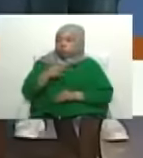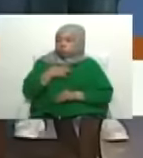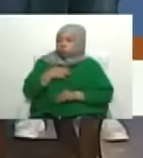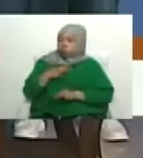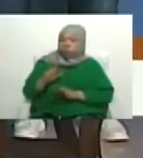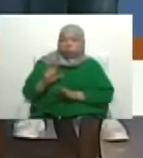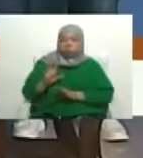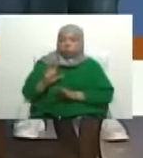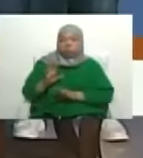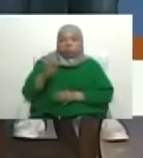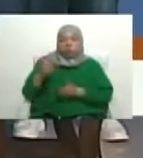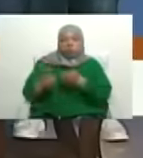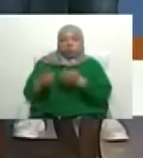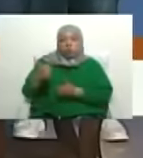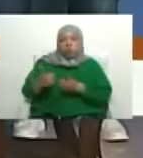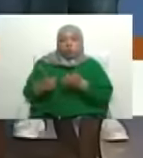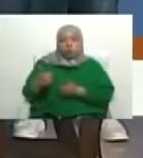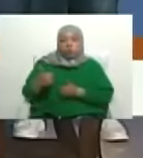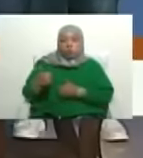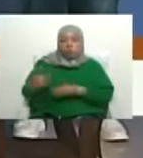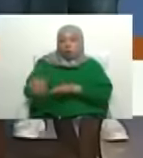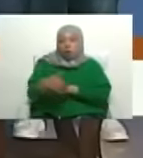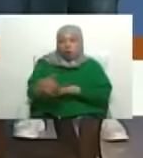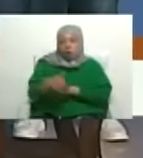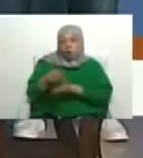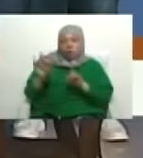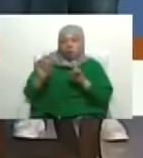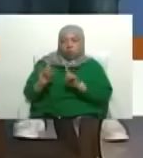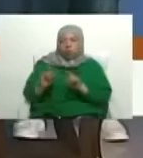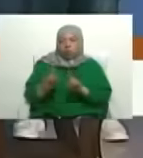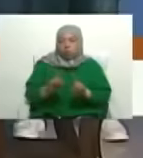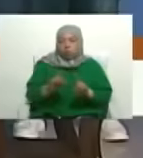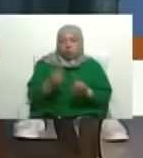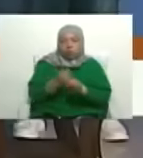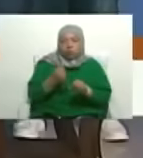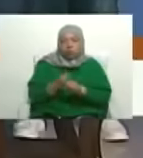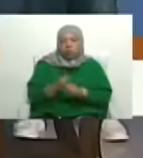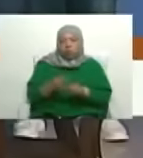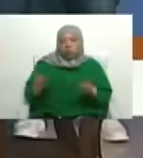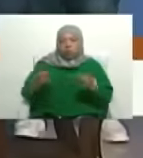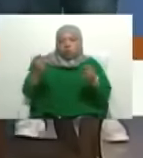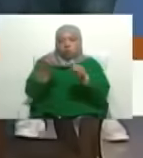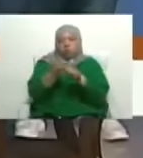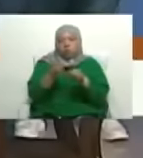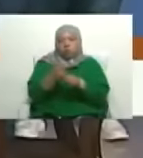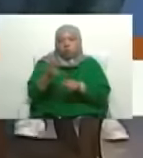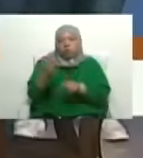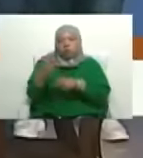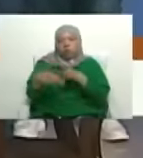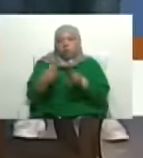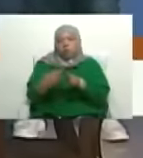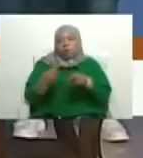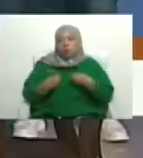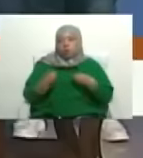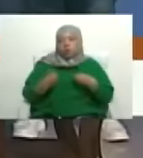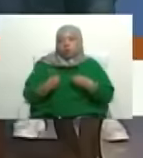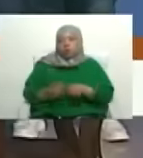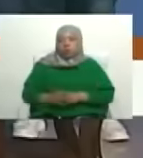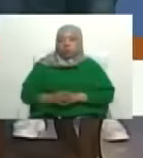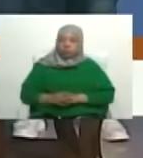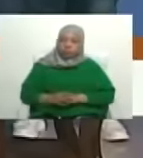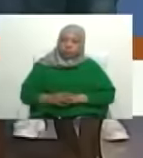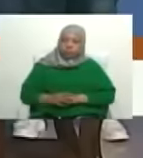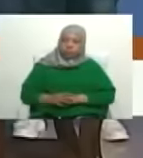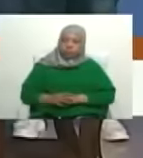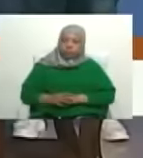ni siquiera que el candidato pueda salir, nuestro candidato, a un acto de campaña electoral porque está en peligro su vida. Eso